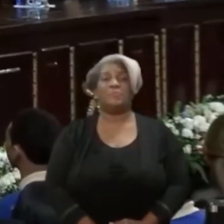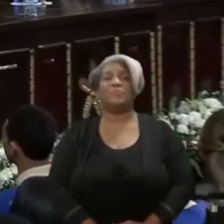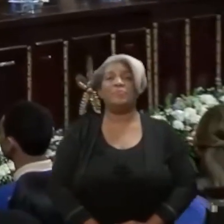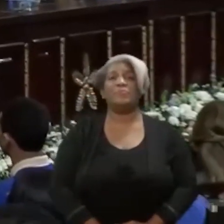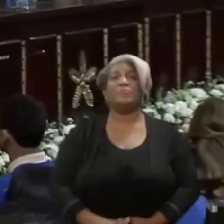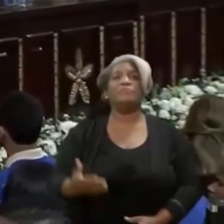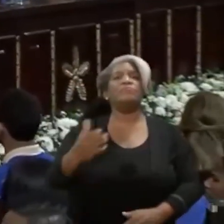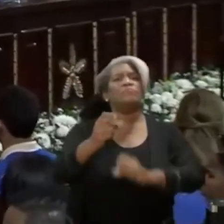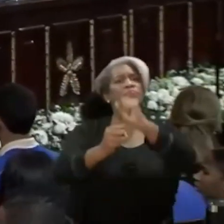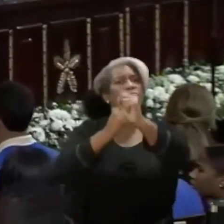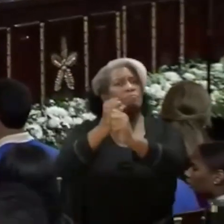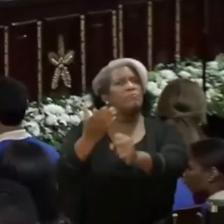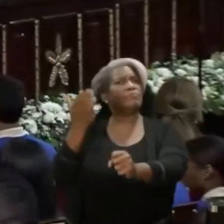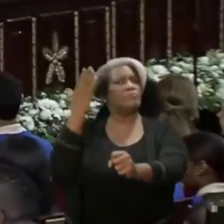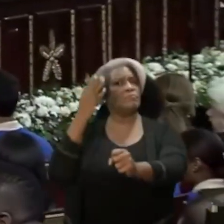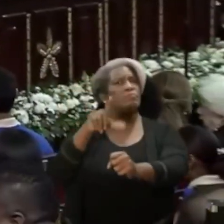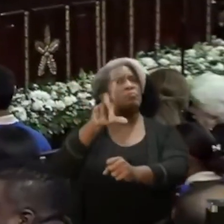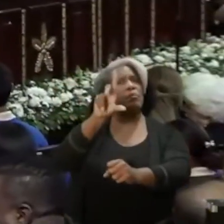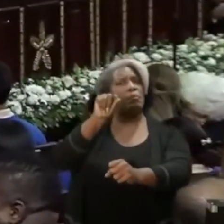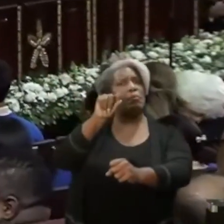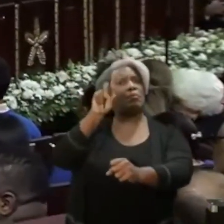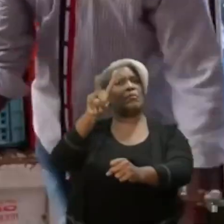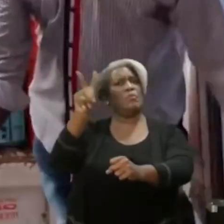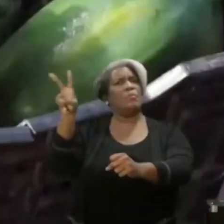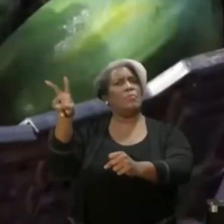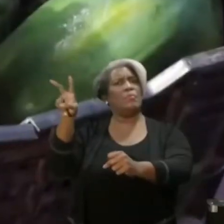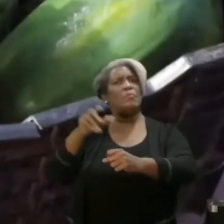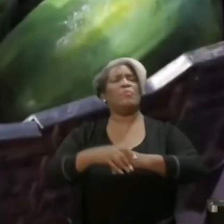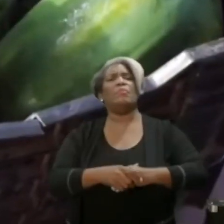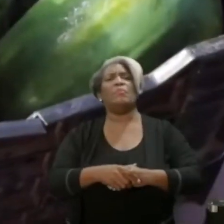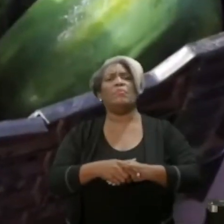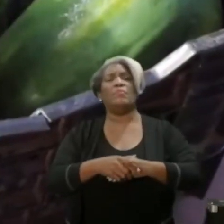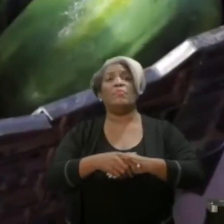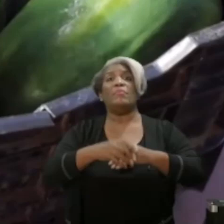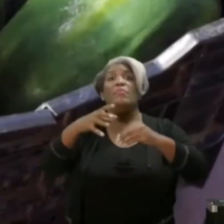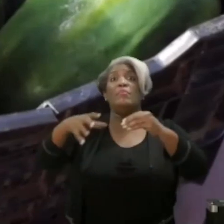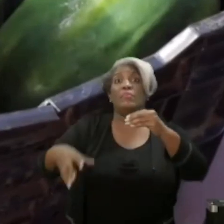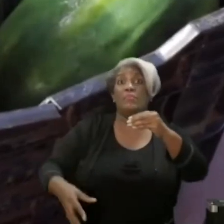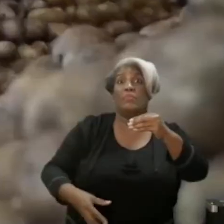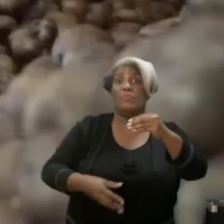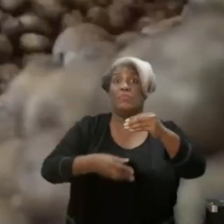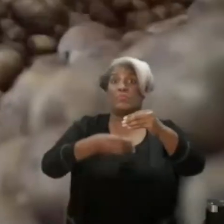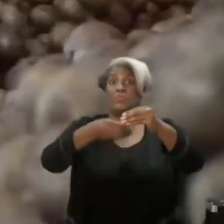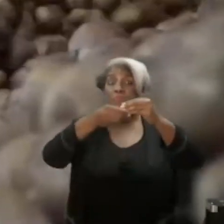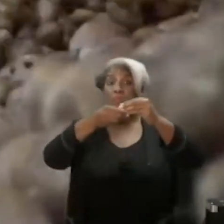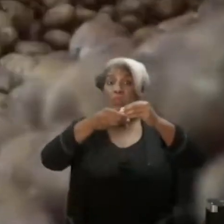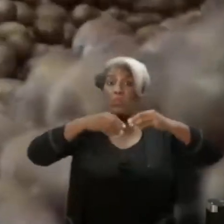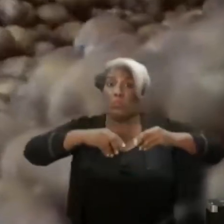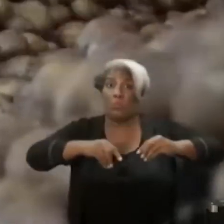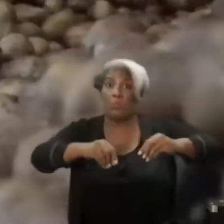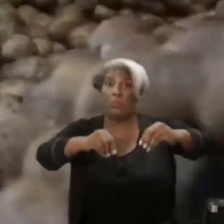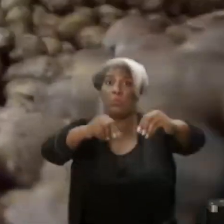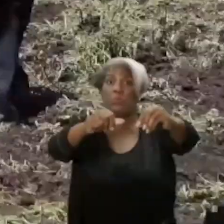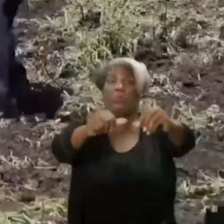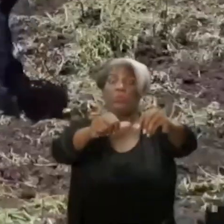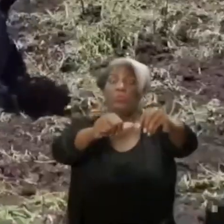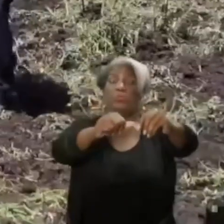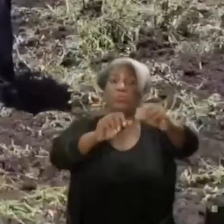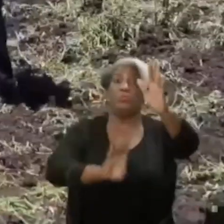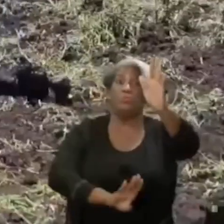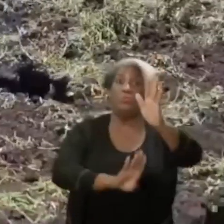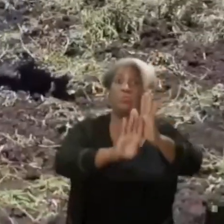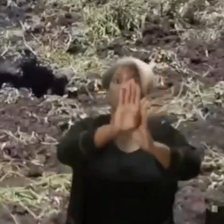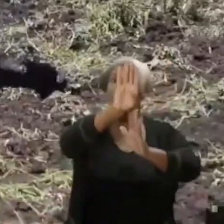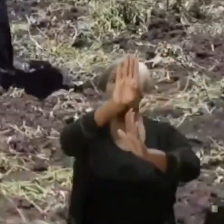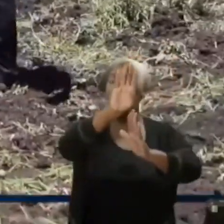El pasado año, el valor agregado agropecuario aumentó un 5%, alcanzando un valor